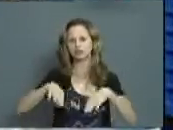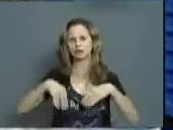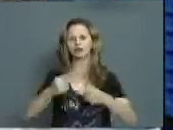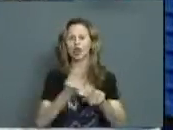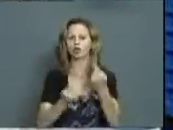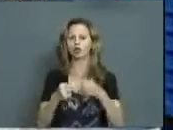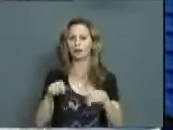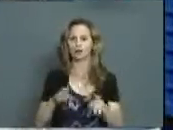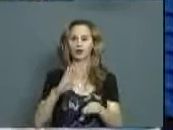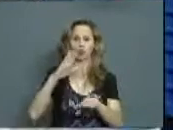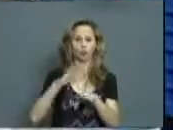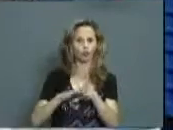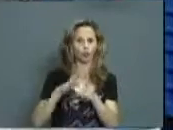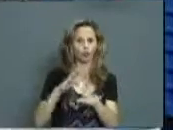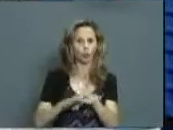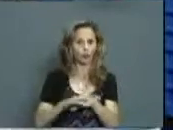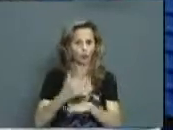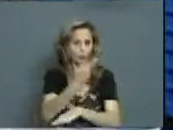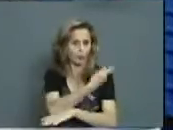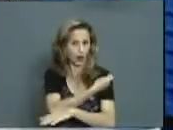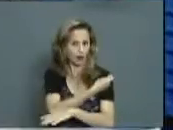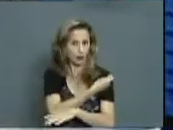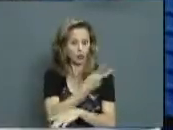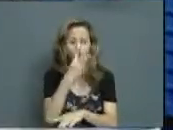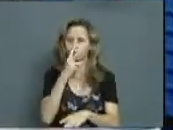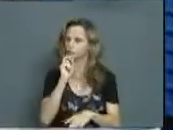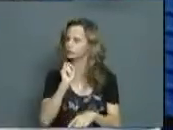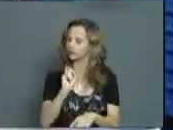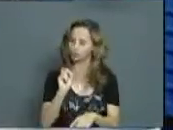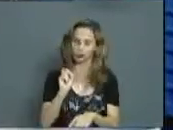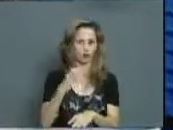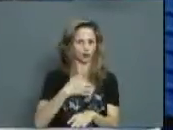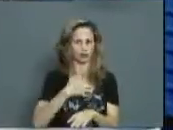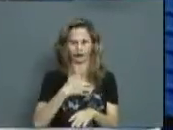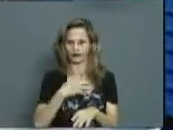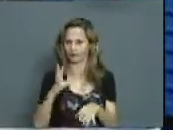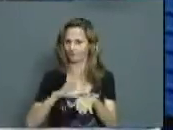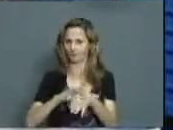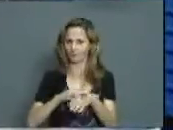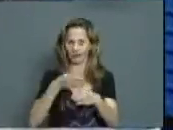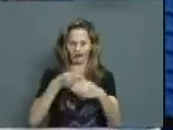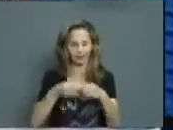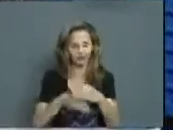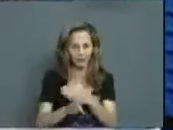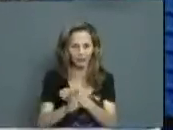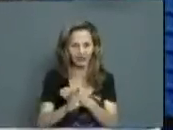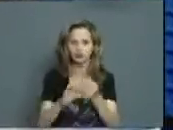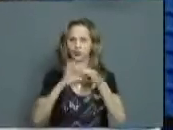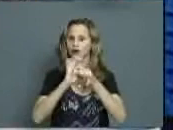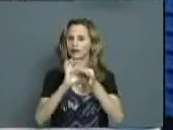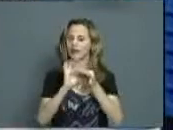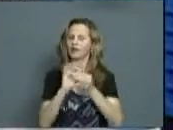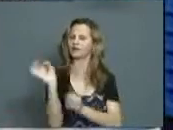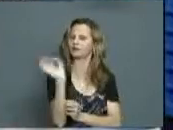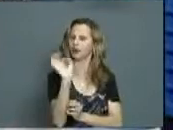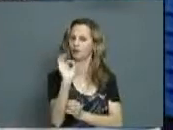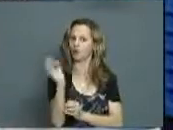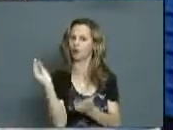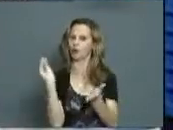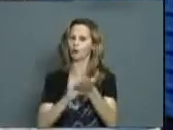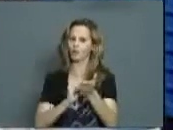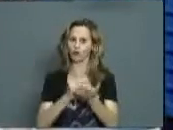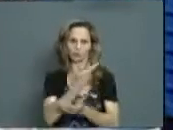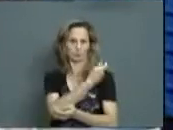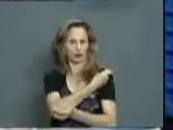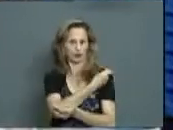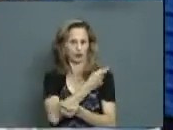y no ha sido por el efecto de la vacuna provocando la enfermedad ni provocando el agravamiento de la enfermedad. ¿Qué sucede generalmente? Las cosas